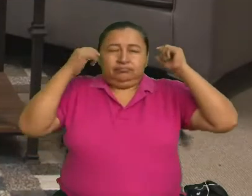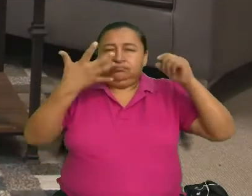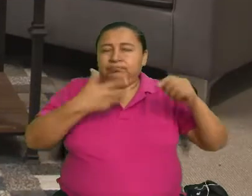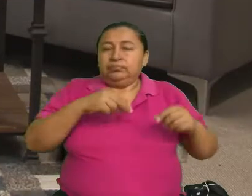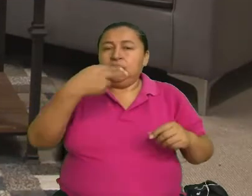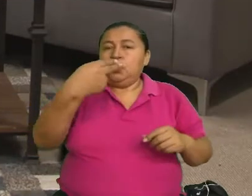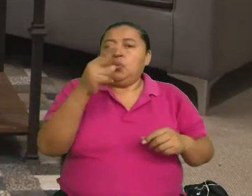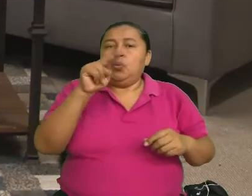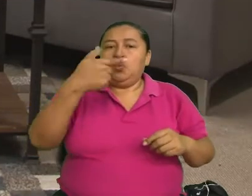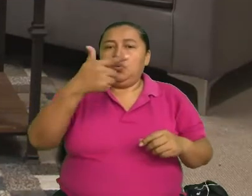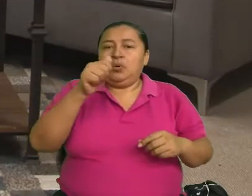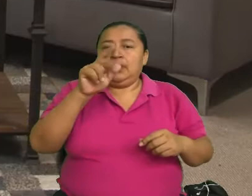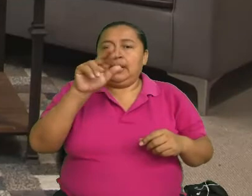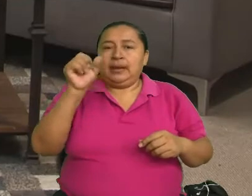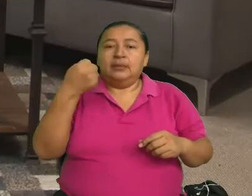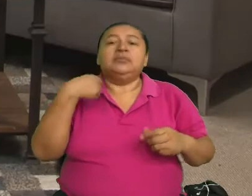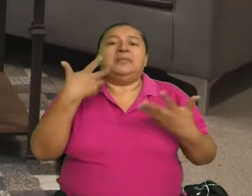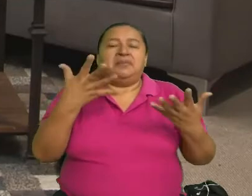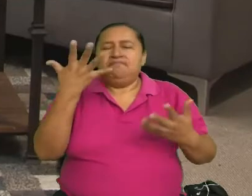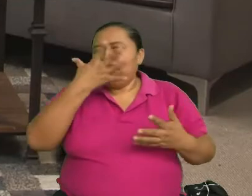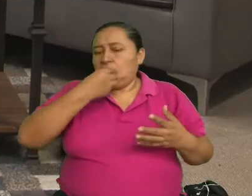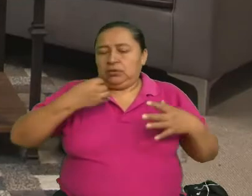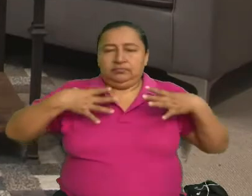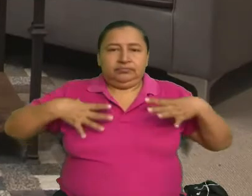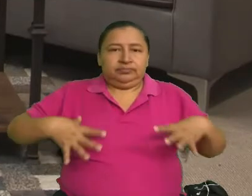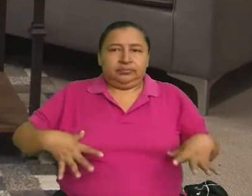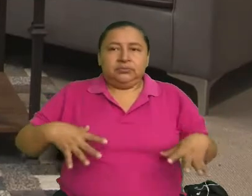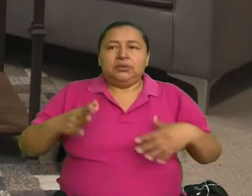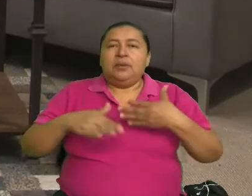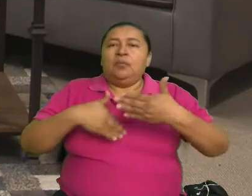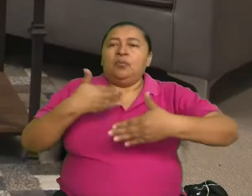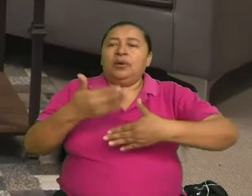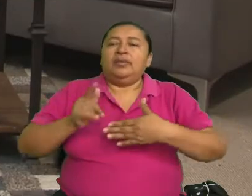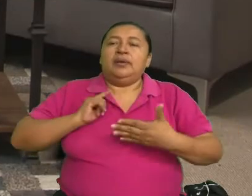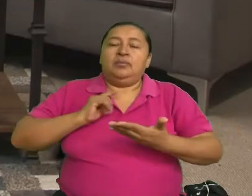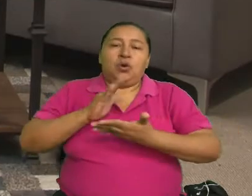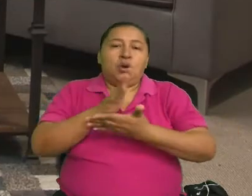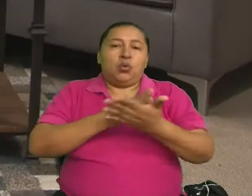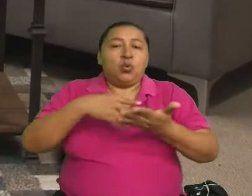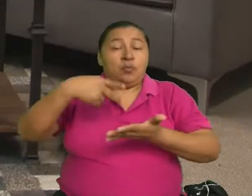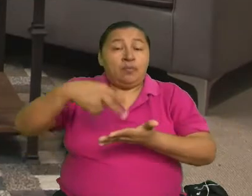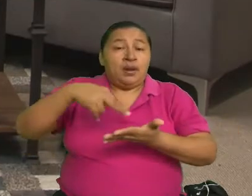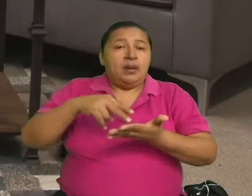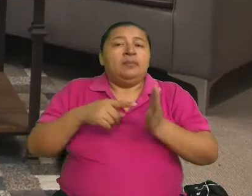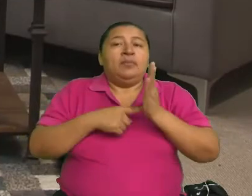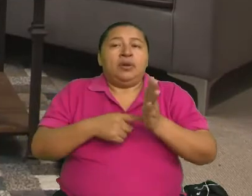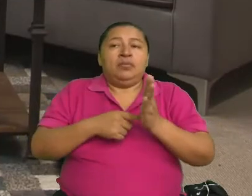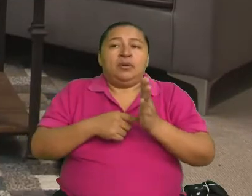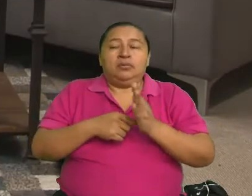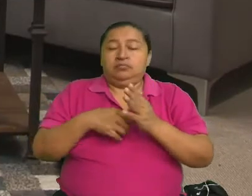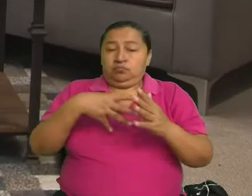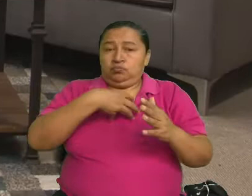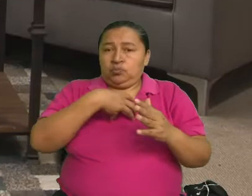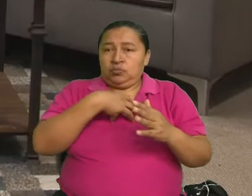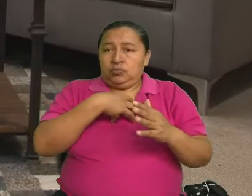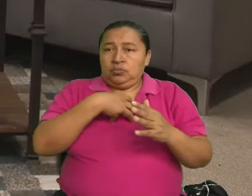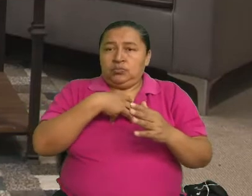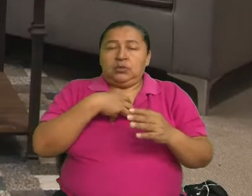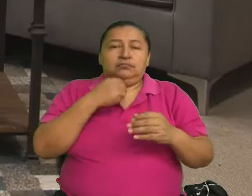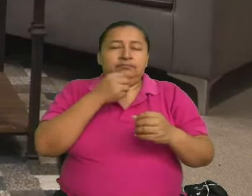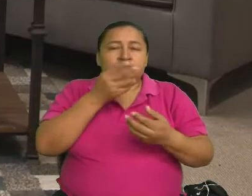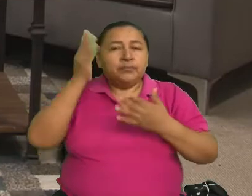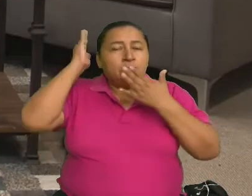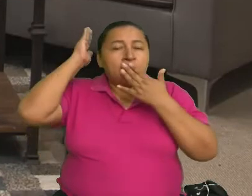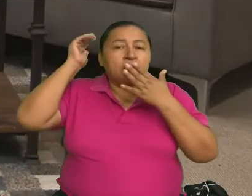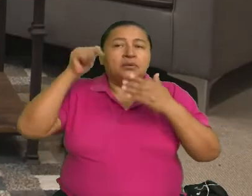traje precioso, la húngara. Y después de eso tenemos algunos bailes, Marcia, que son eminentemente de raíz indígena.